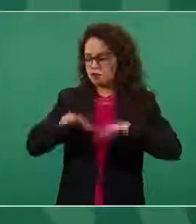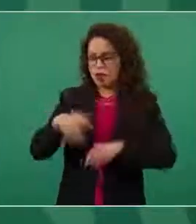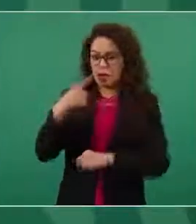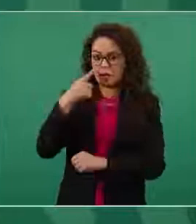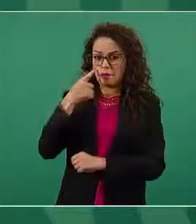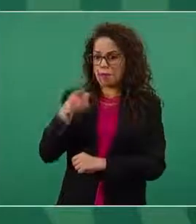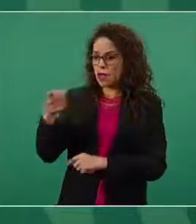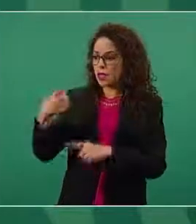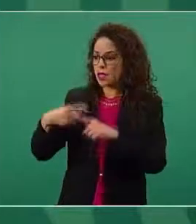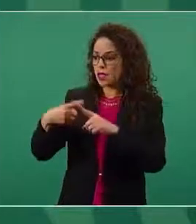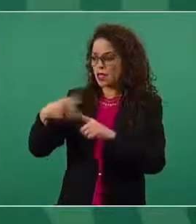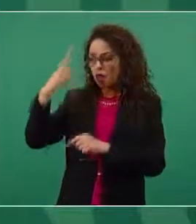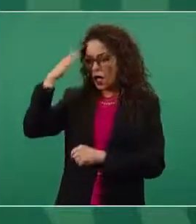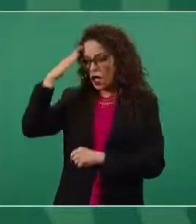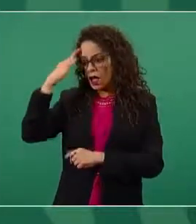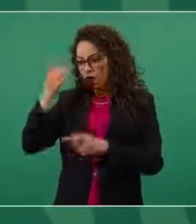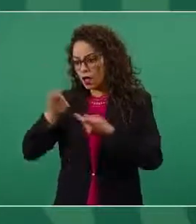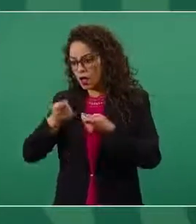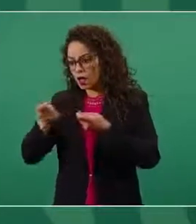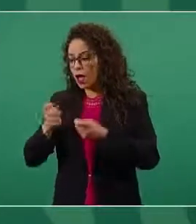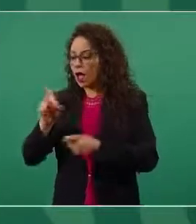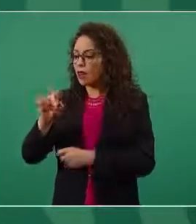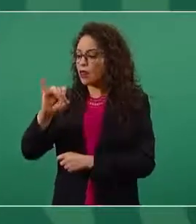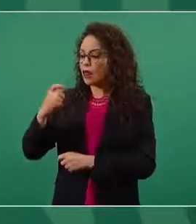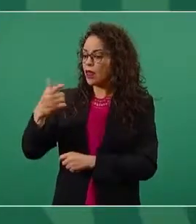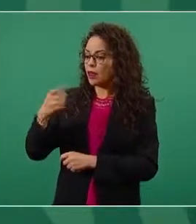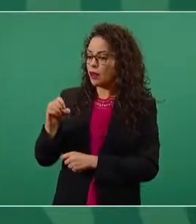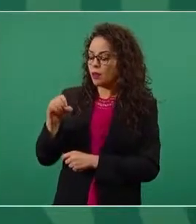el señor Diego Fernández de Ceballos.